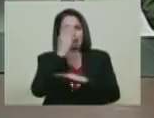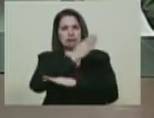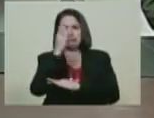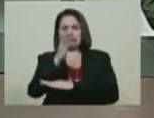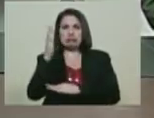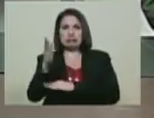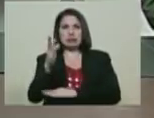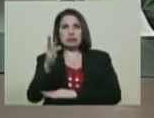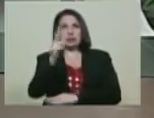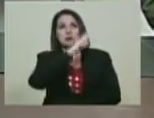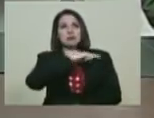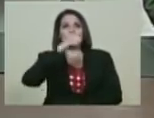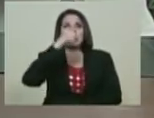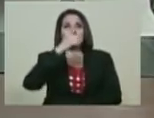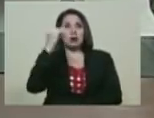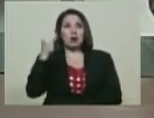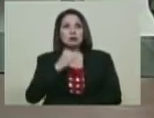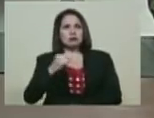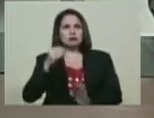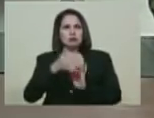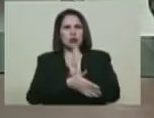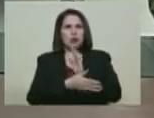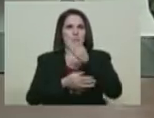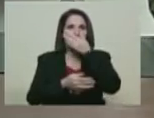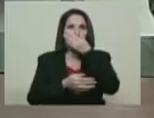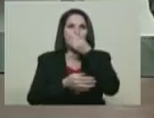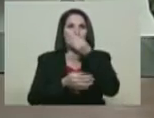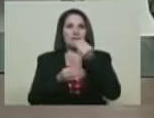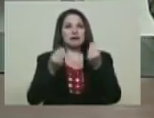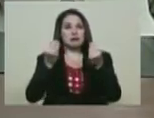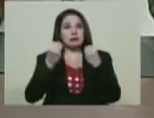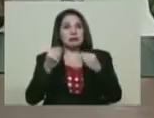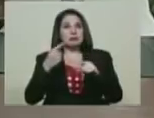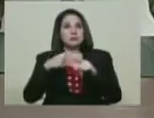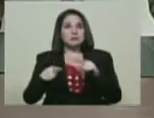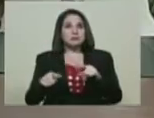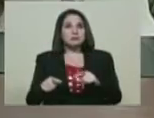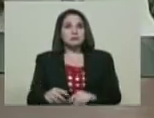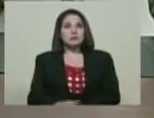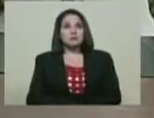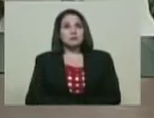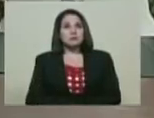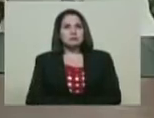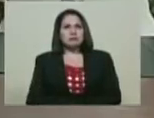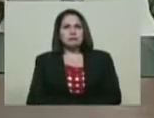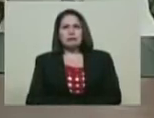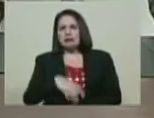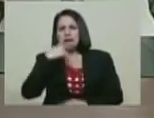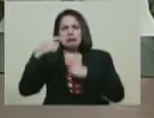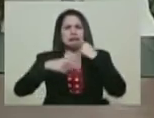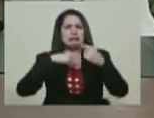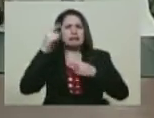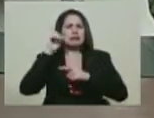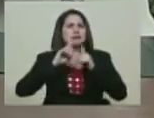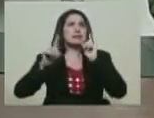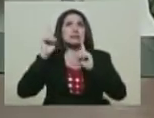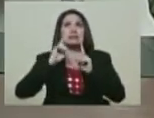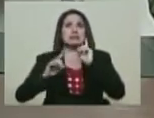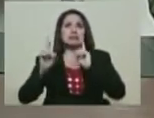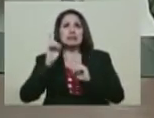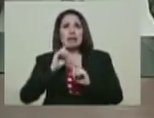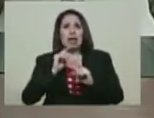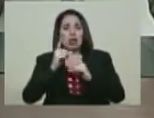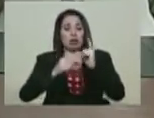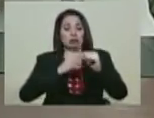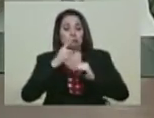Y al comandante de la SODI Caracas, general Zabarza. Y entonces sacan, mira, un